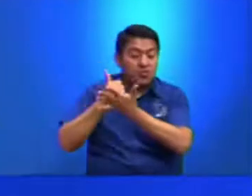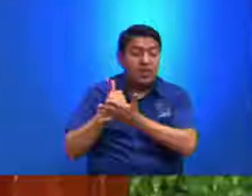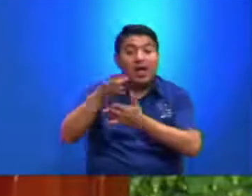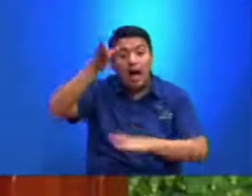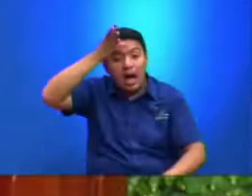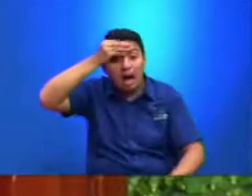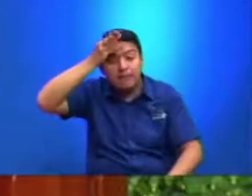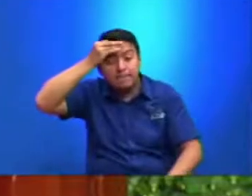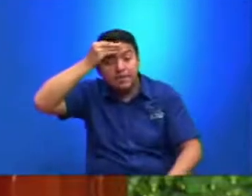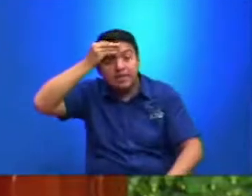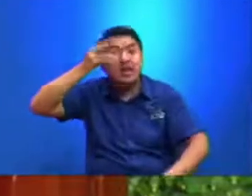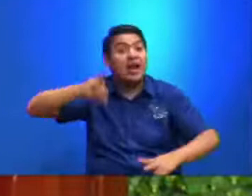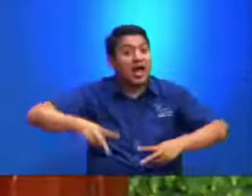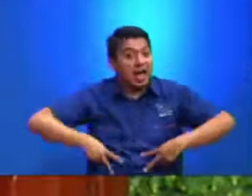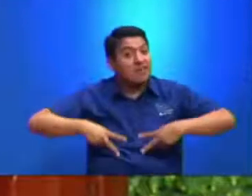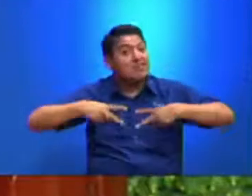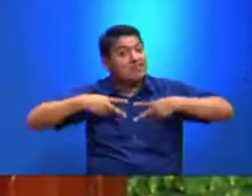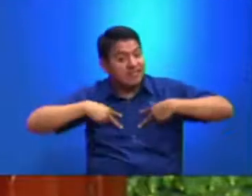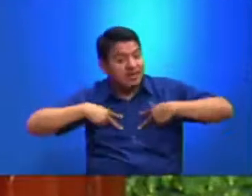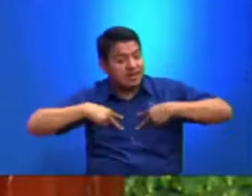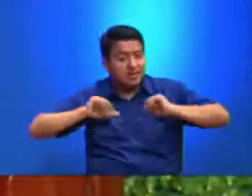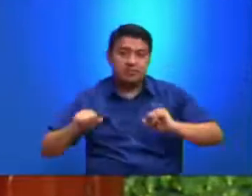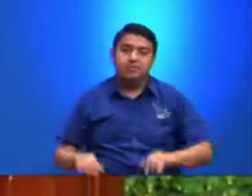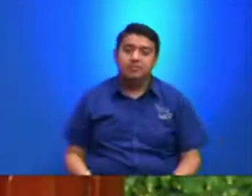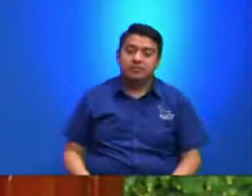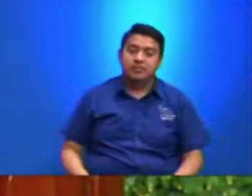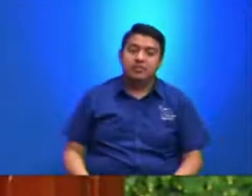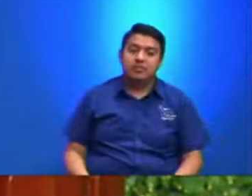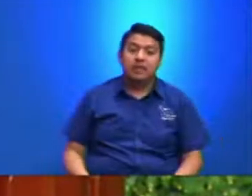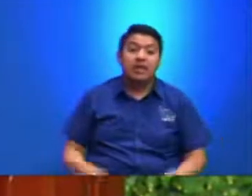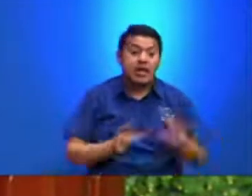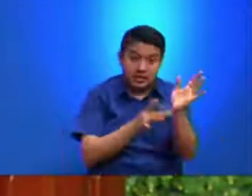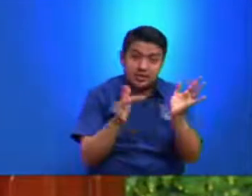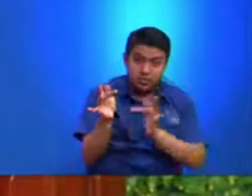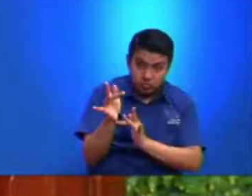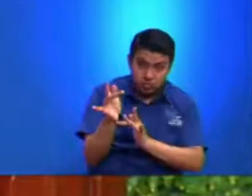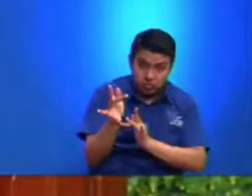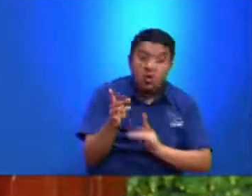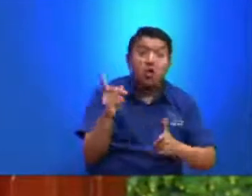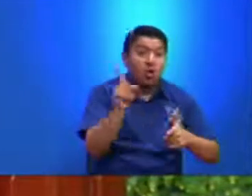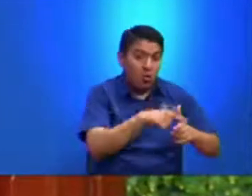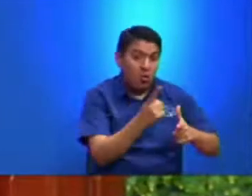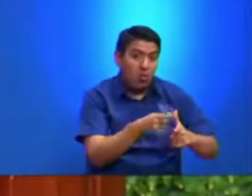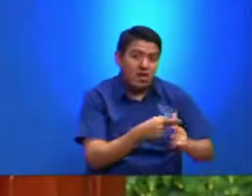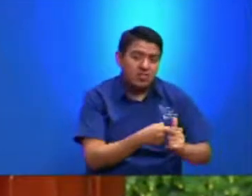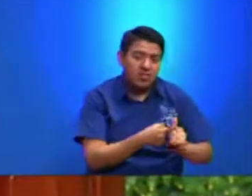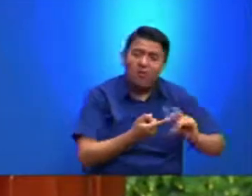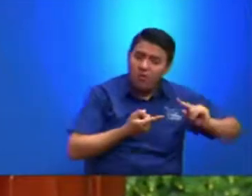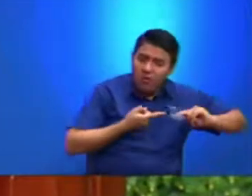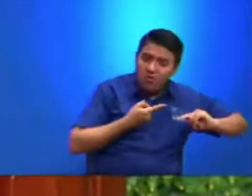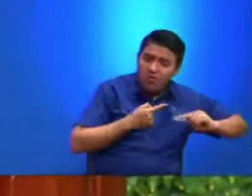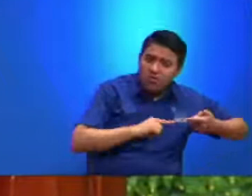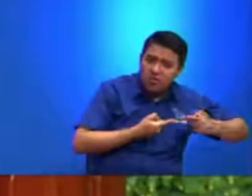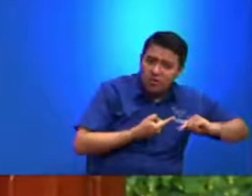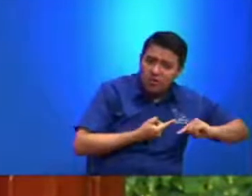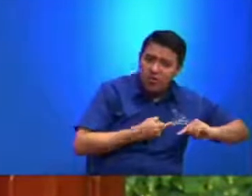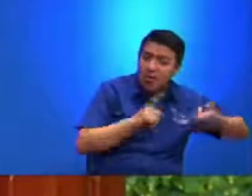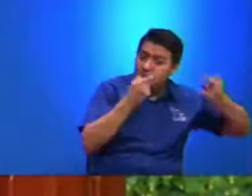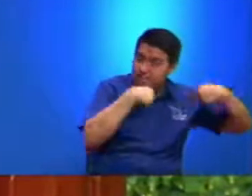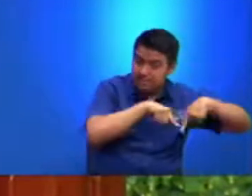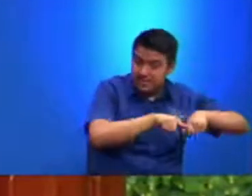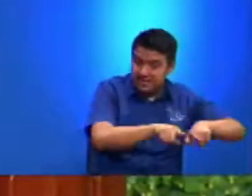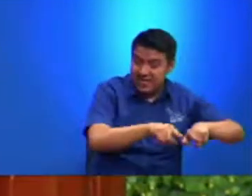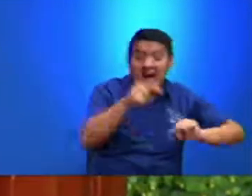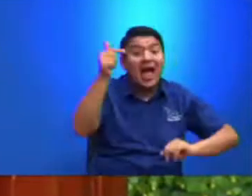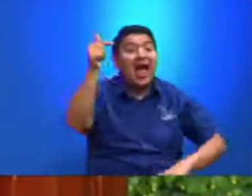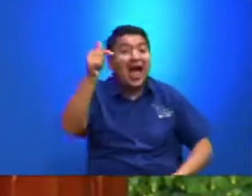Jesucristo, por lo que padeció, aprendió obediencia. Cuando nosotros estamos en algún estrés, generalmente aprendemos